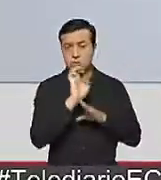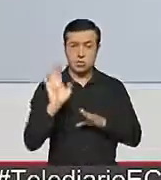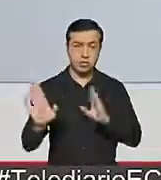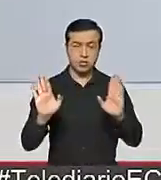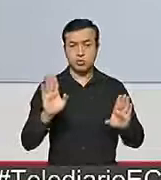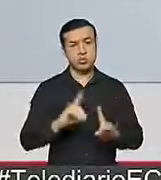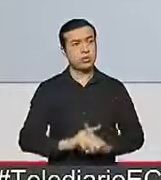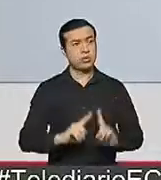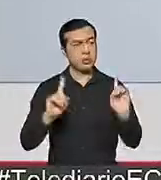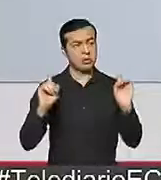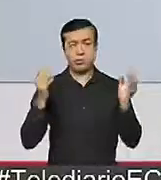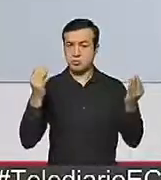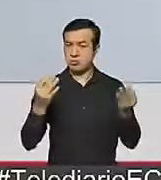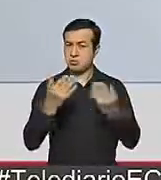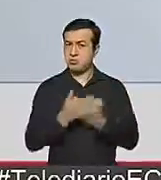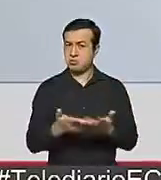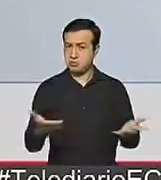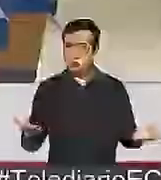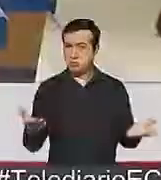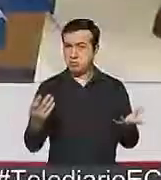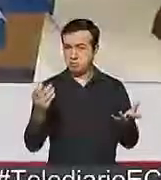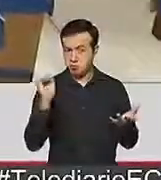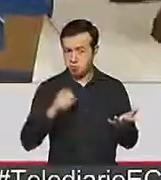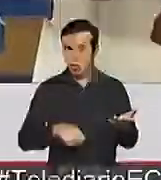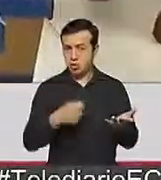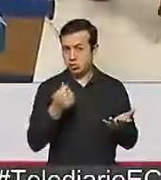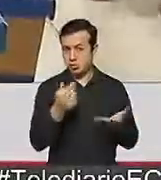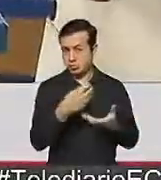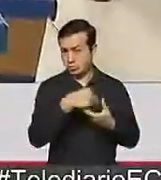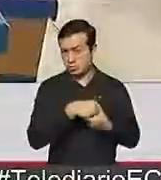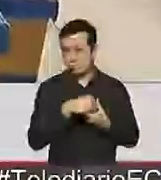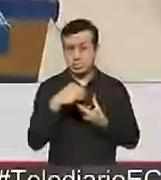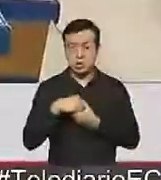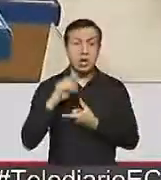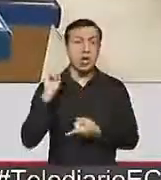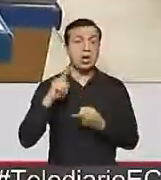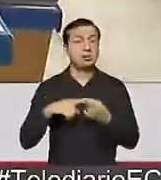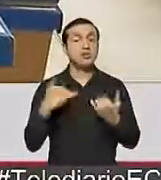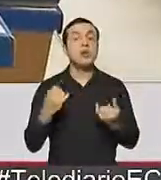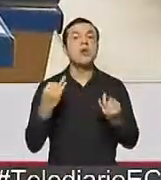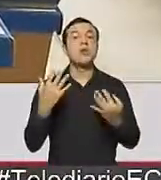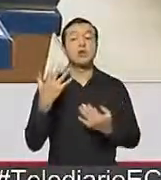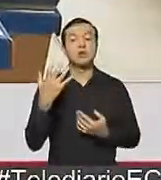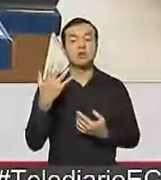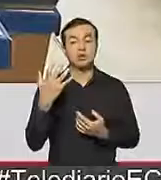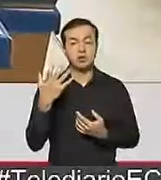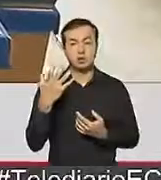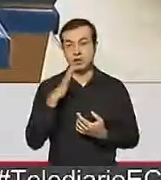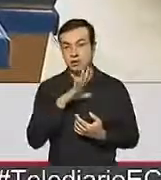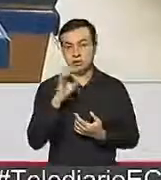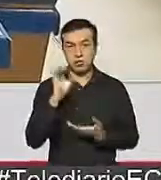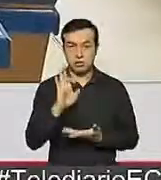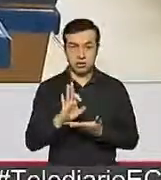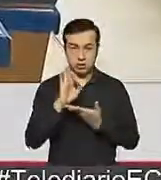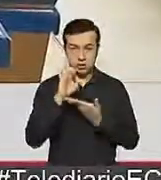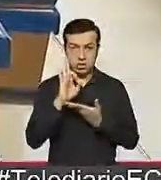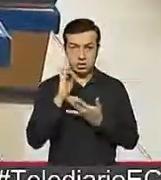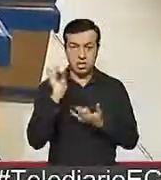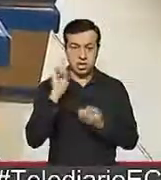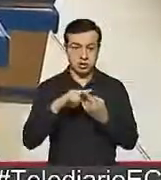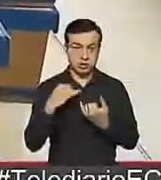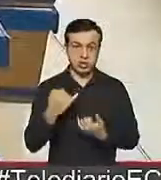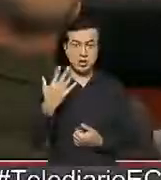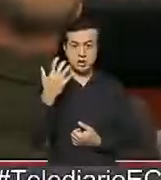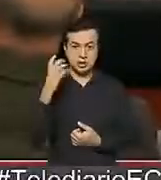es totalmente lícito y válido esas transacciones. Hasta la fecha se presentan aproximadamente 15 de los 50 testigos convocados por